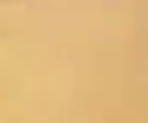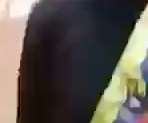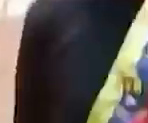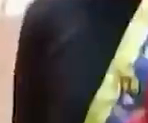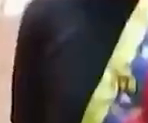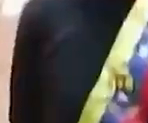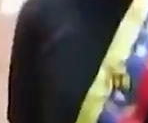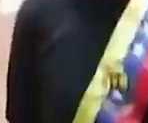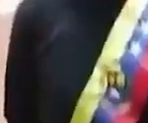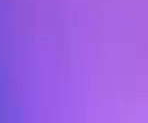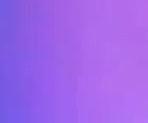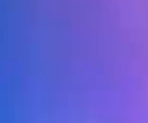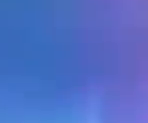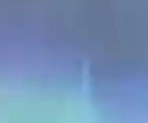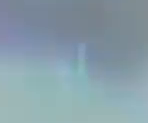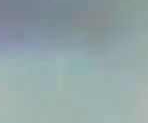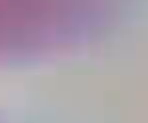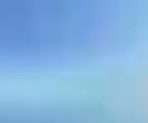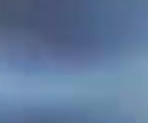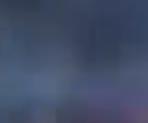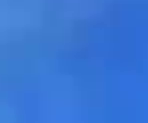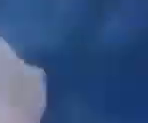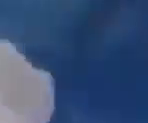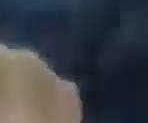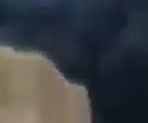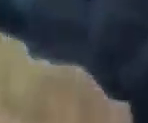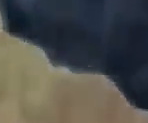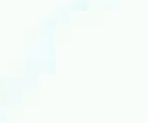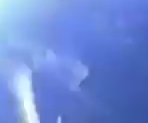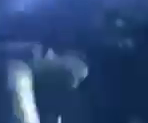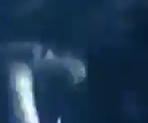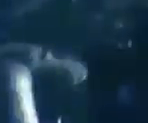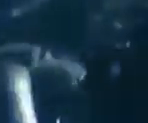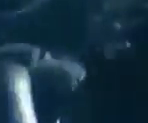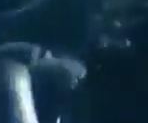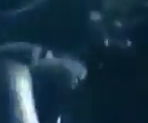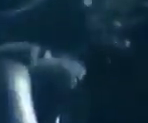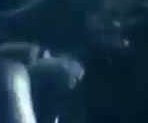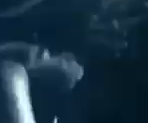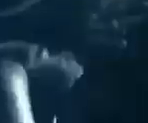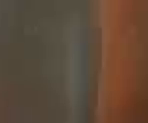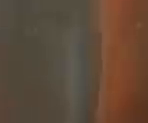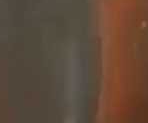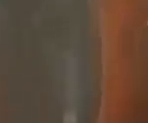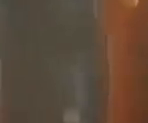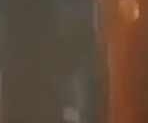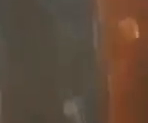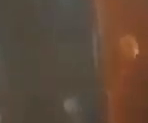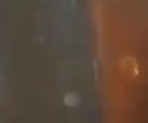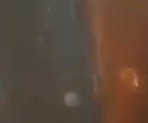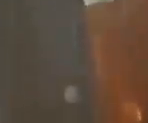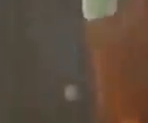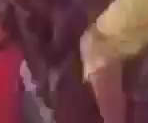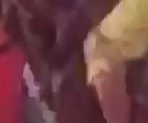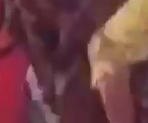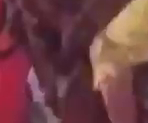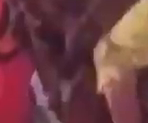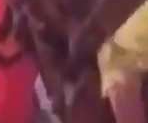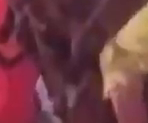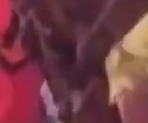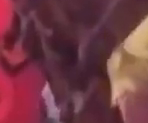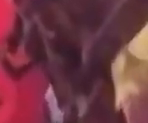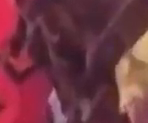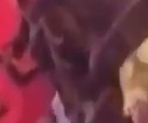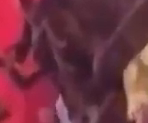hoy ha brotado por los campos 200 años después. el libertador Simón Bolívar. Ideó